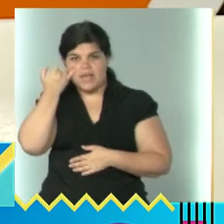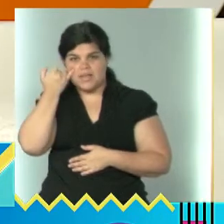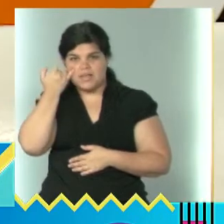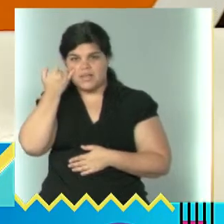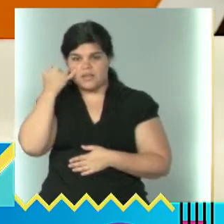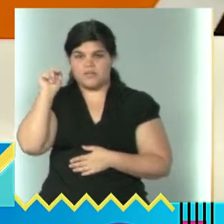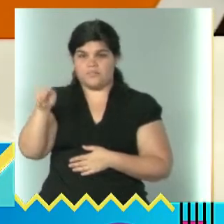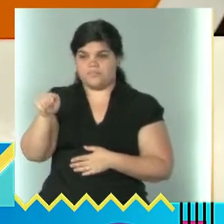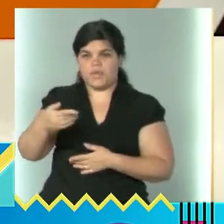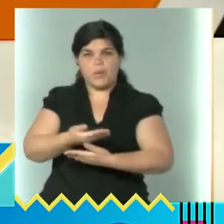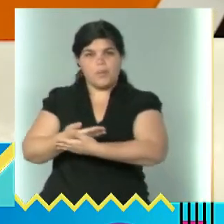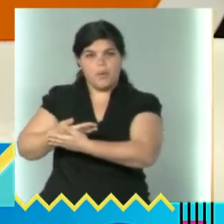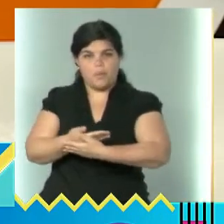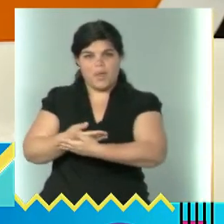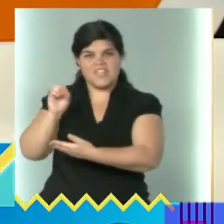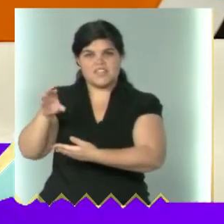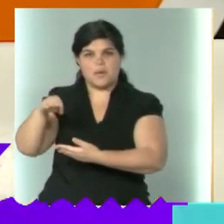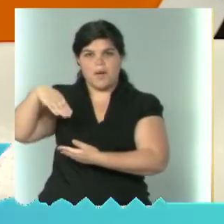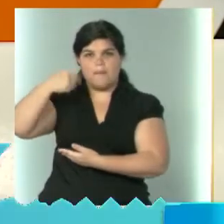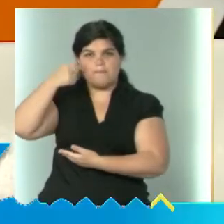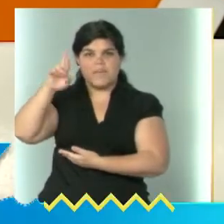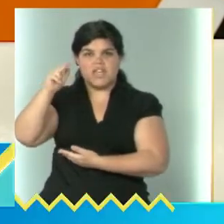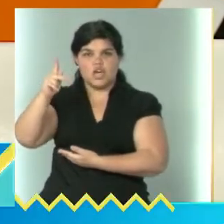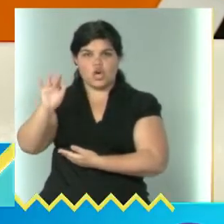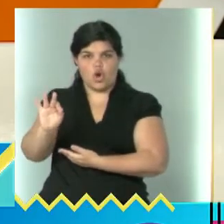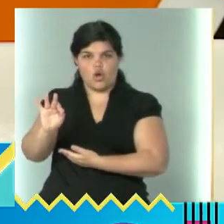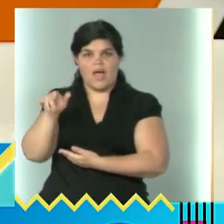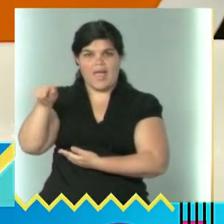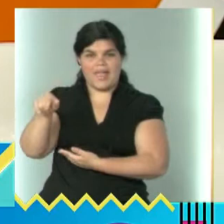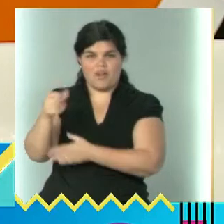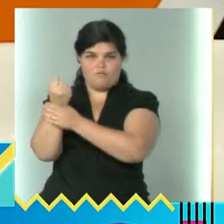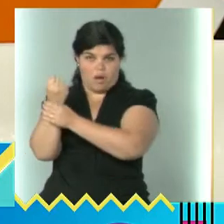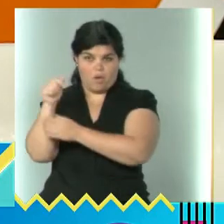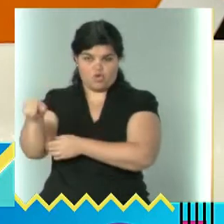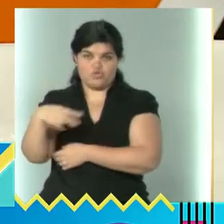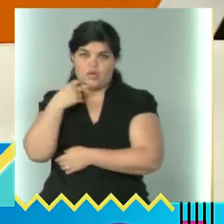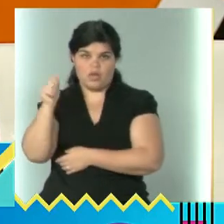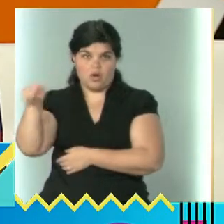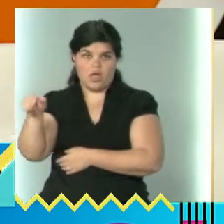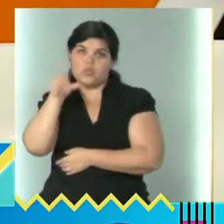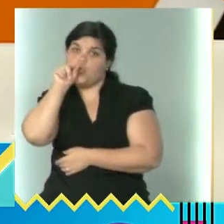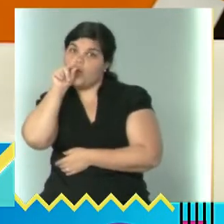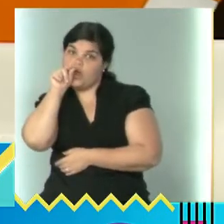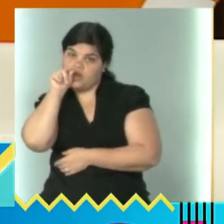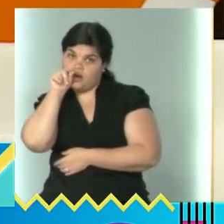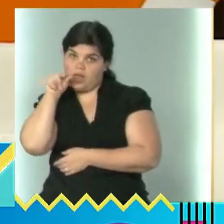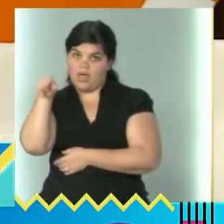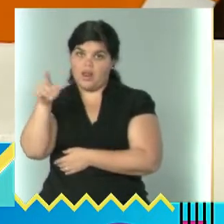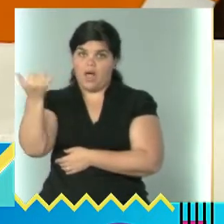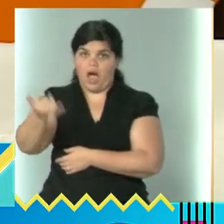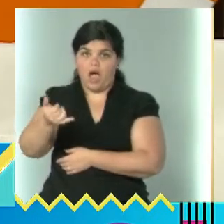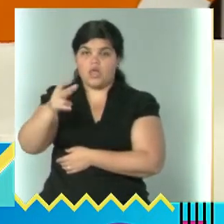pero es un Mirko. Bebé. Mirko. Es un bebé que tiene un perfil de Twitter, verificado por Twitter como una cuenta